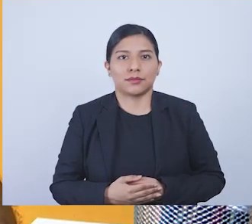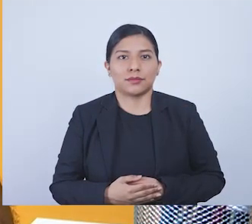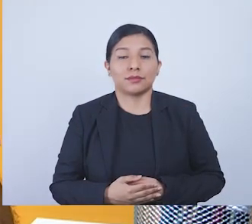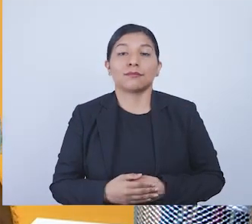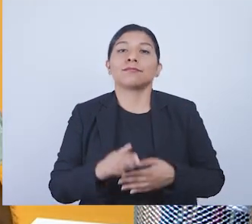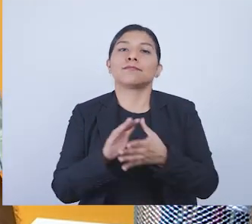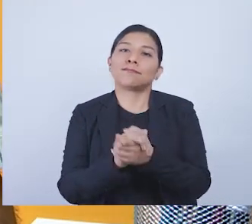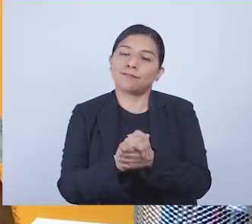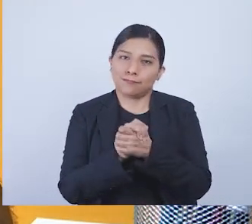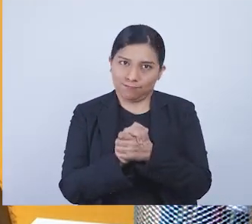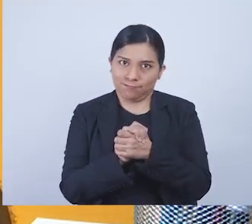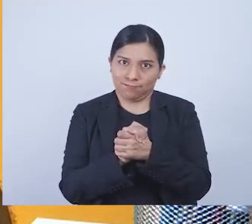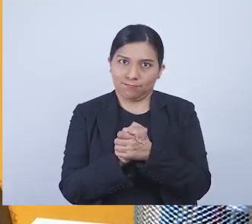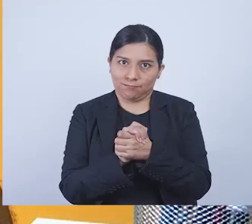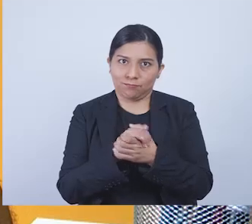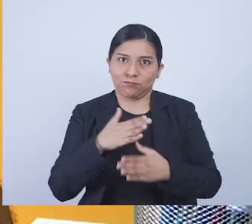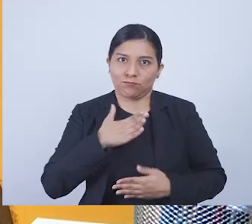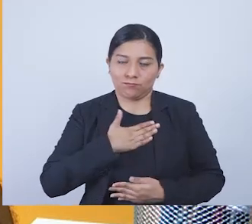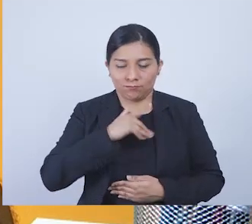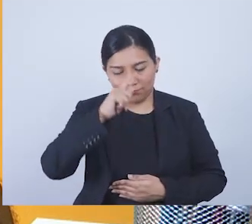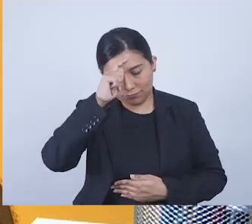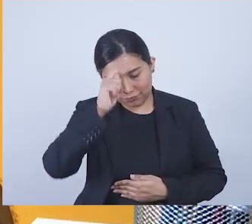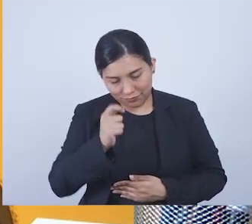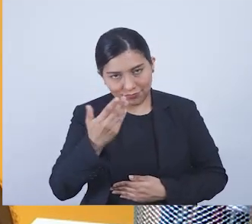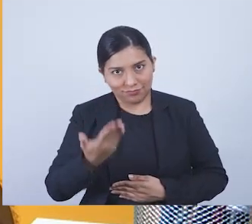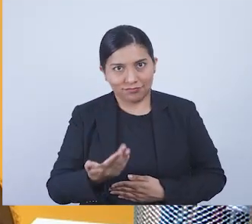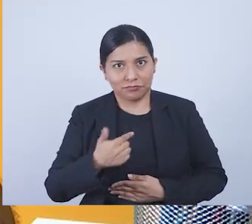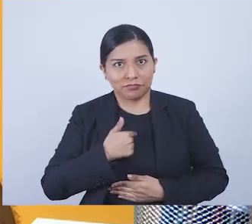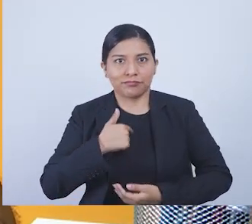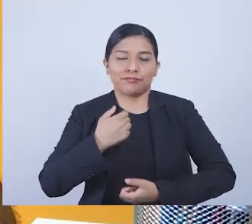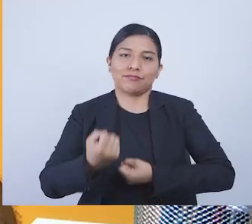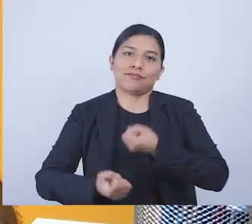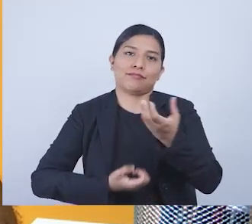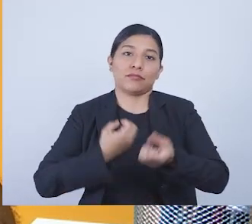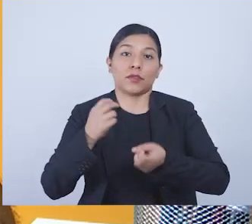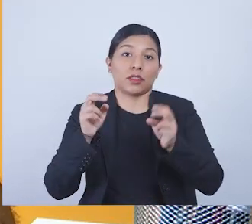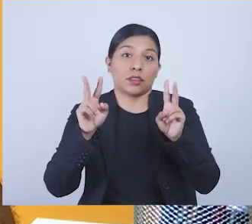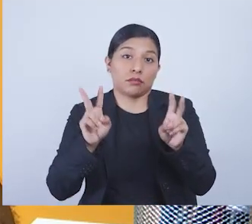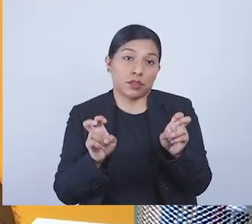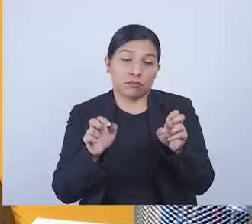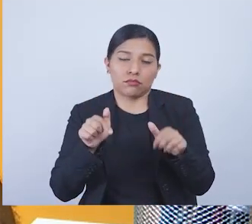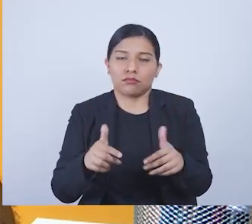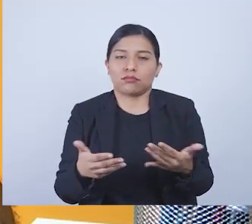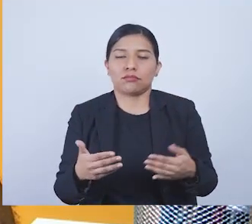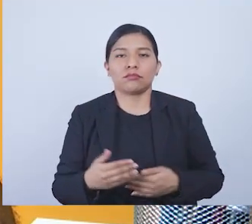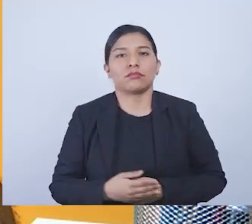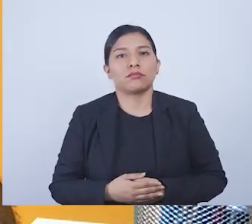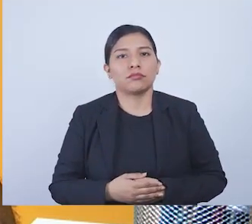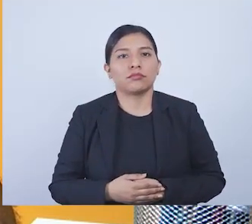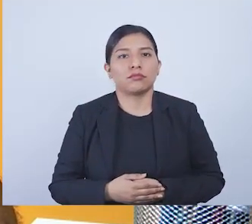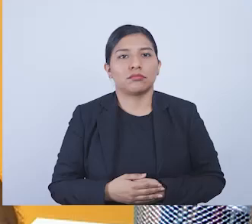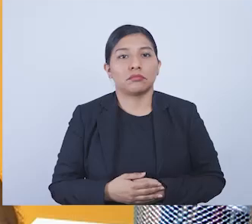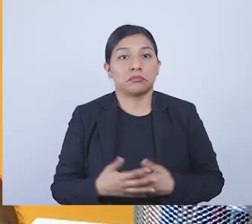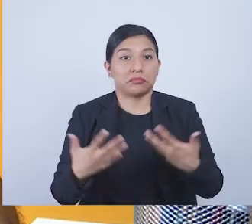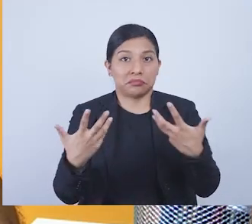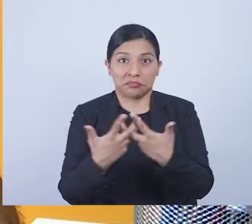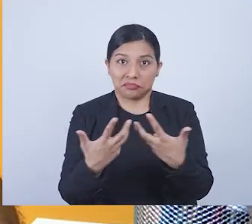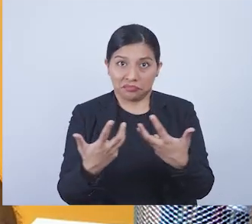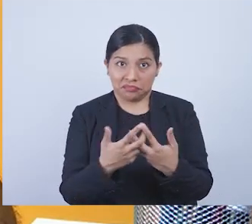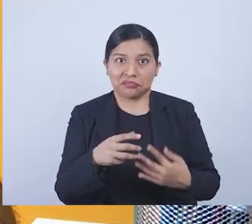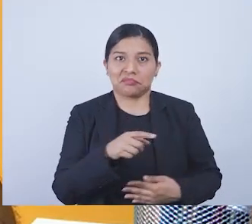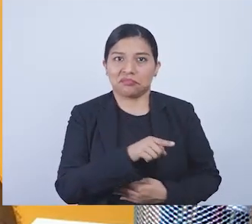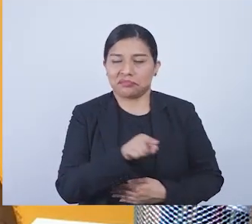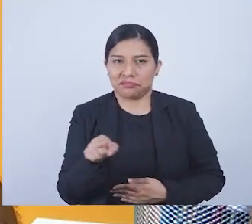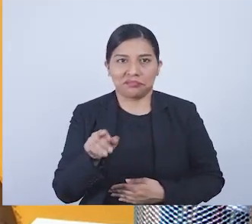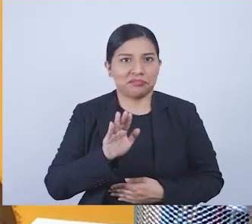Es un gusto y un honor compartir este estudio de Infol con compañeros de educación física